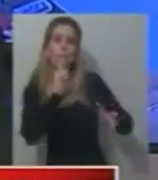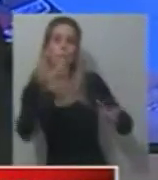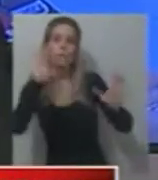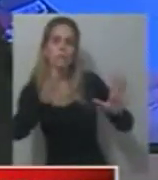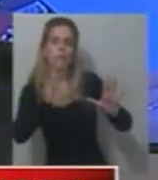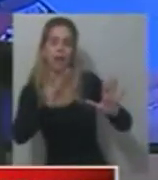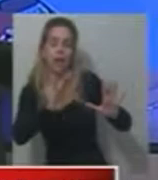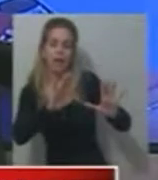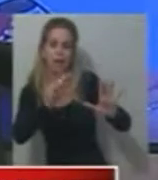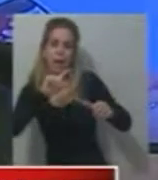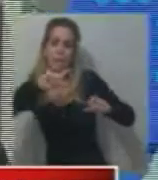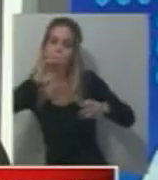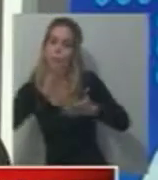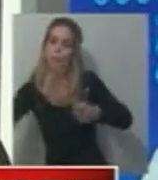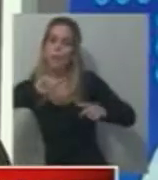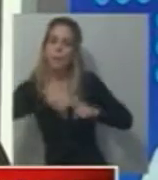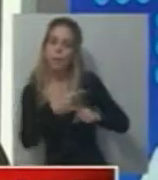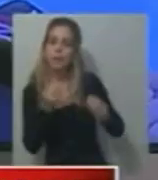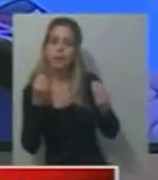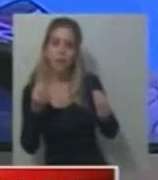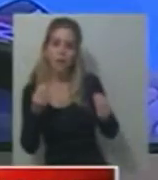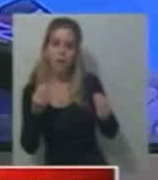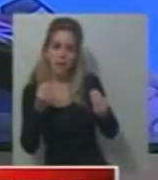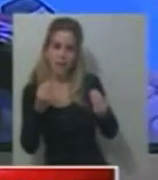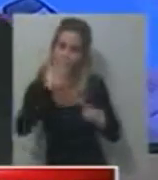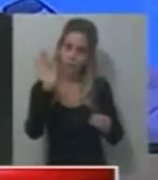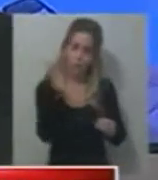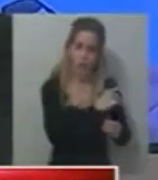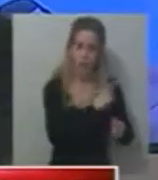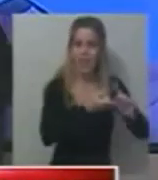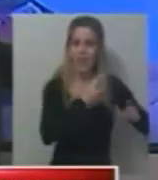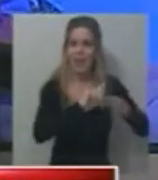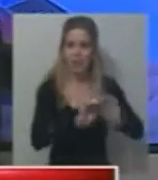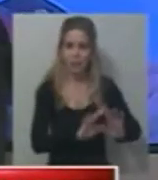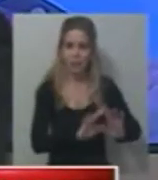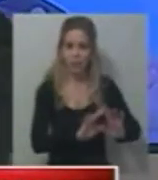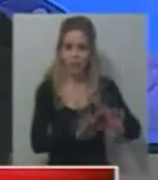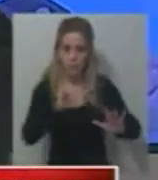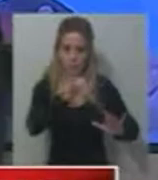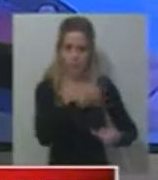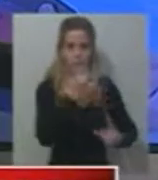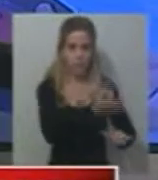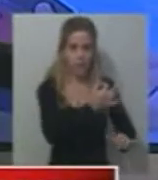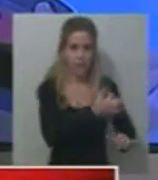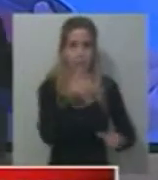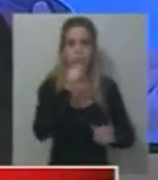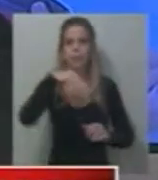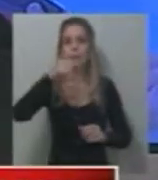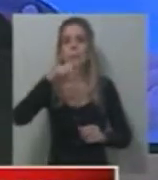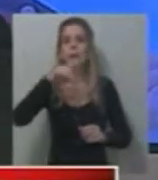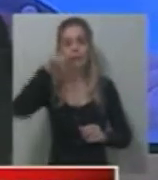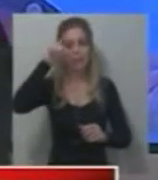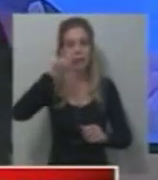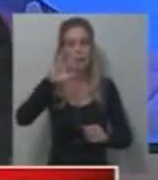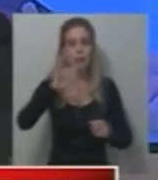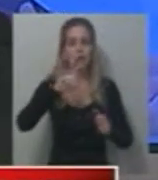Todo es político electoral. No, todo es político, esto además es político electoral. Se sacaron una foto. Lo vi. Marcelo Tinelli,